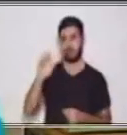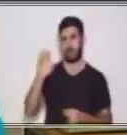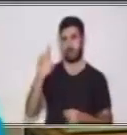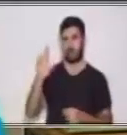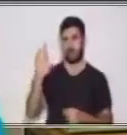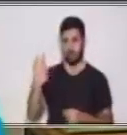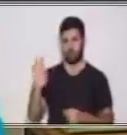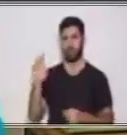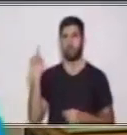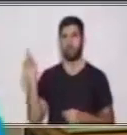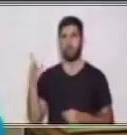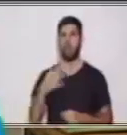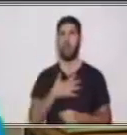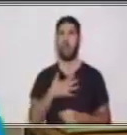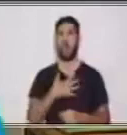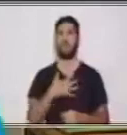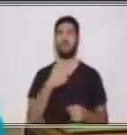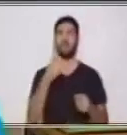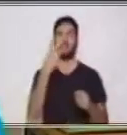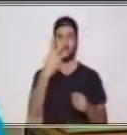Tres lados